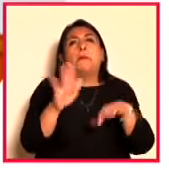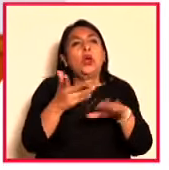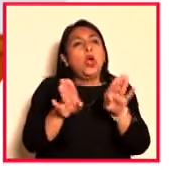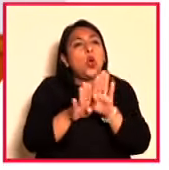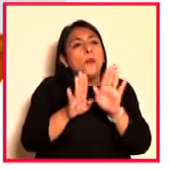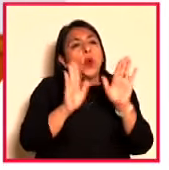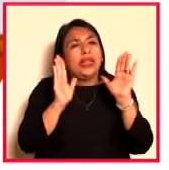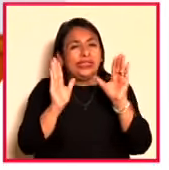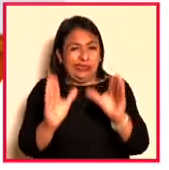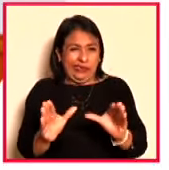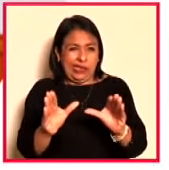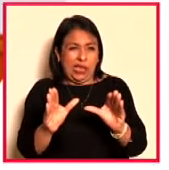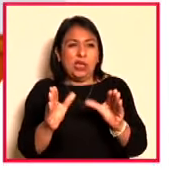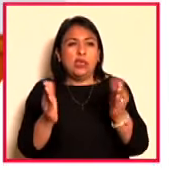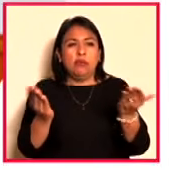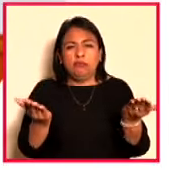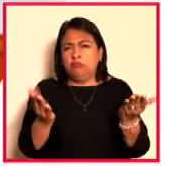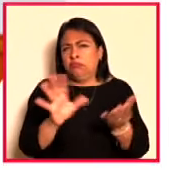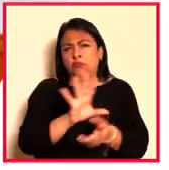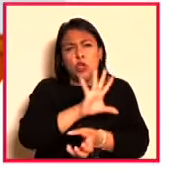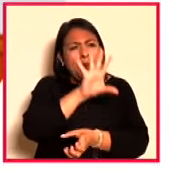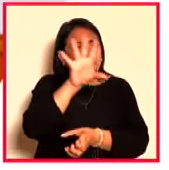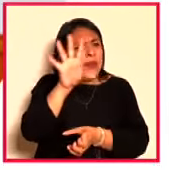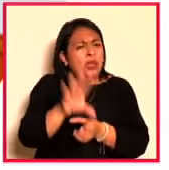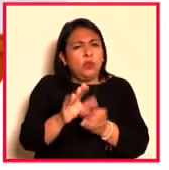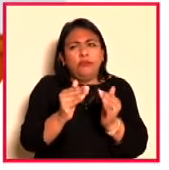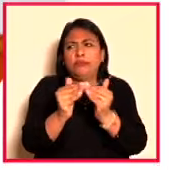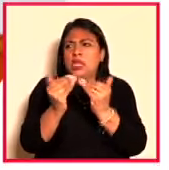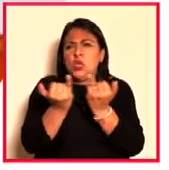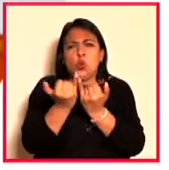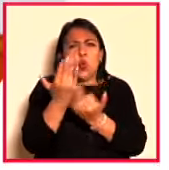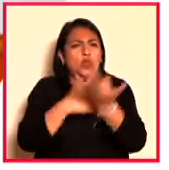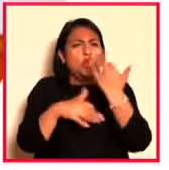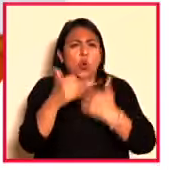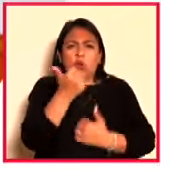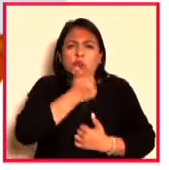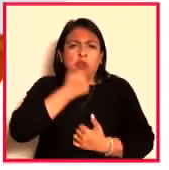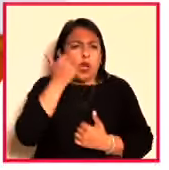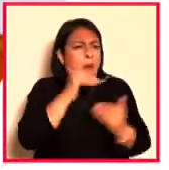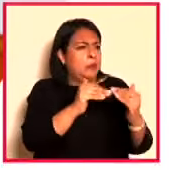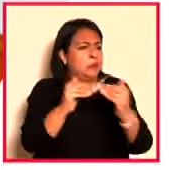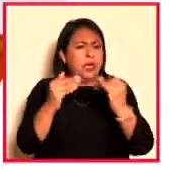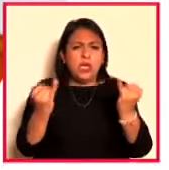imparte, son completamente iguales para todos nuestros estudiantes.